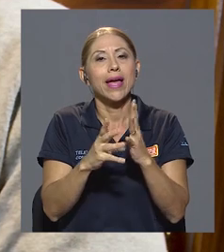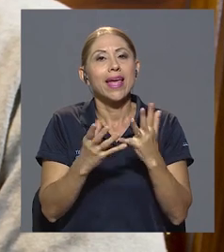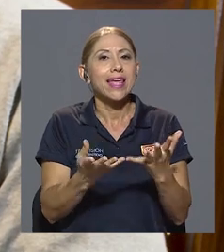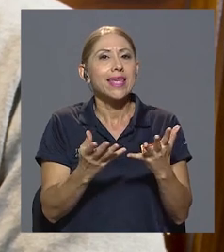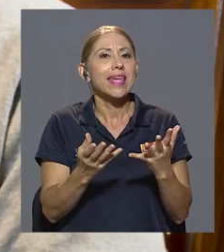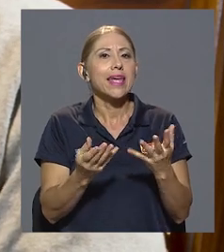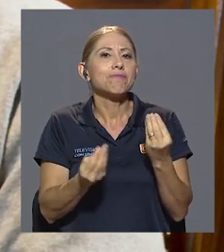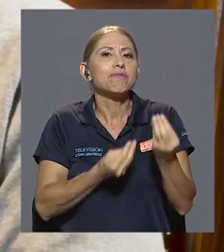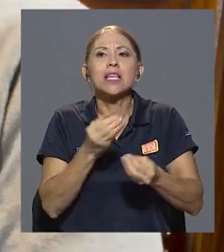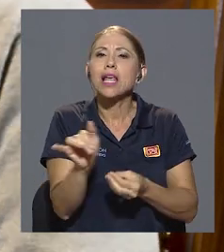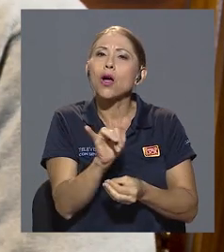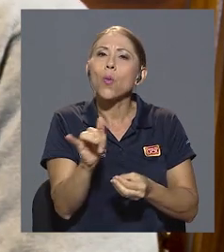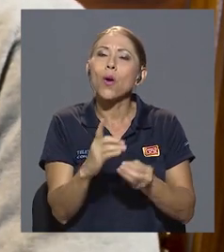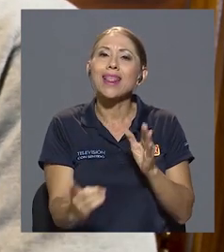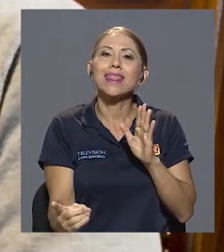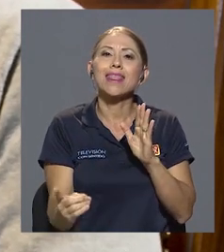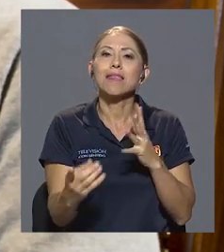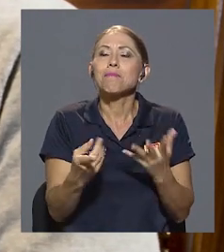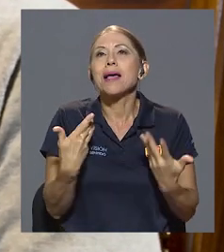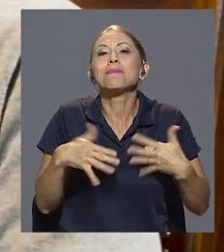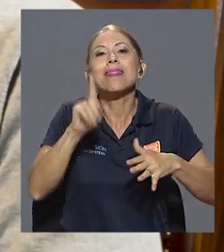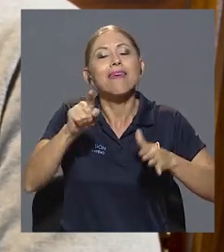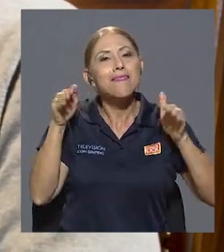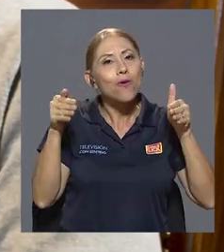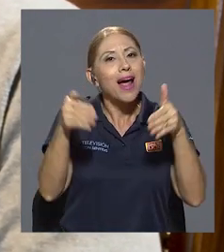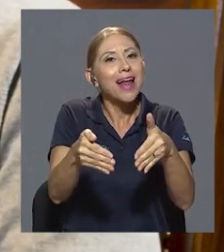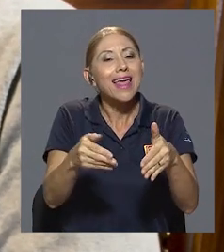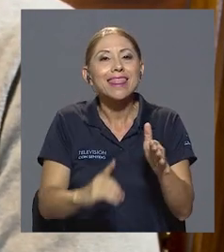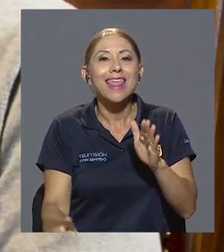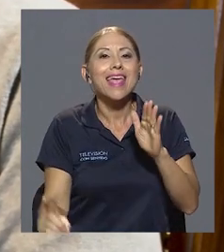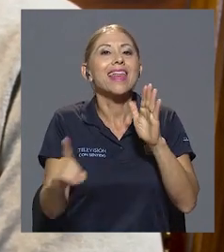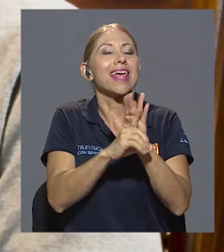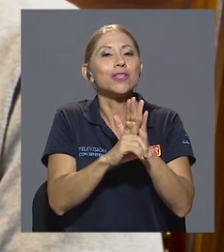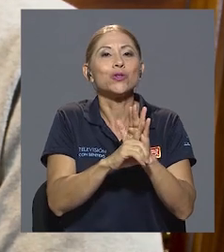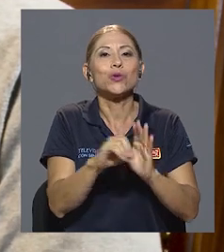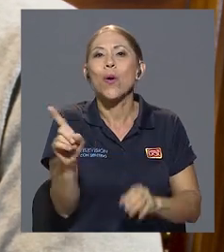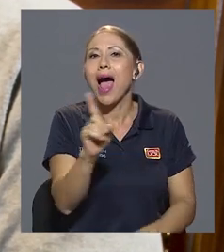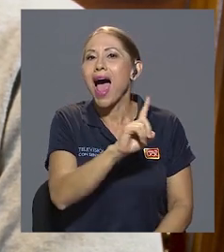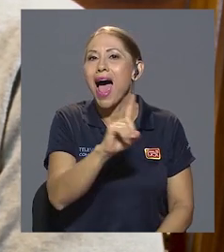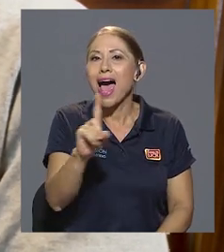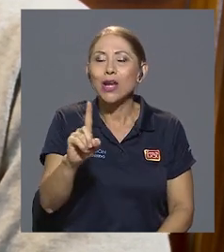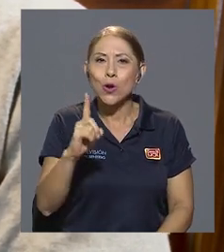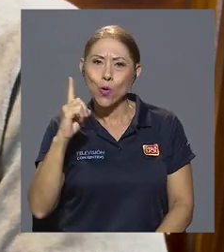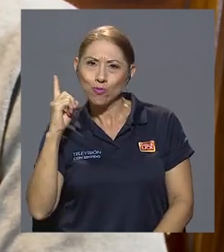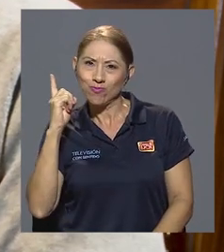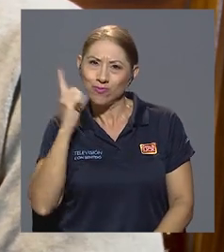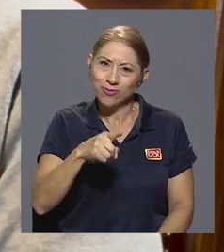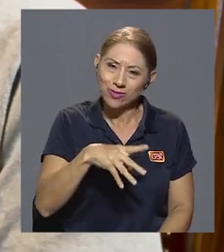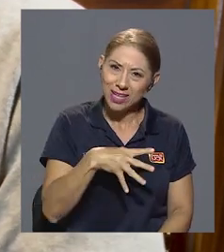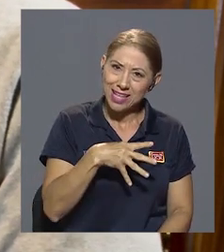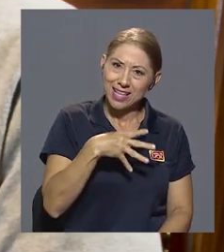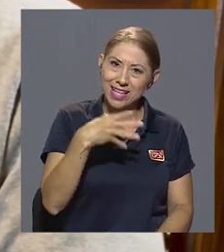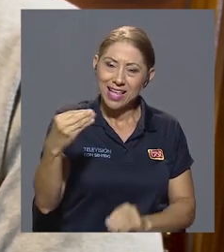términos del derecho a no tener que mirar es decir que la migración no sea forzada